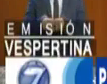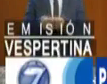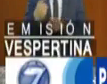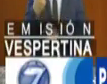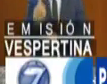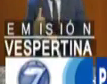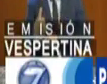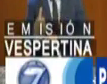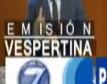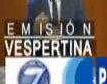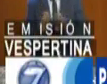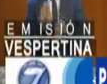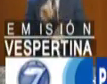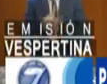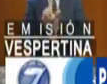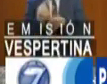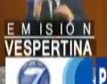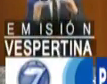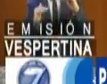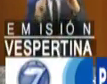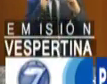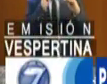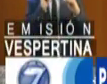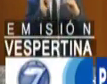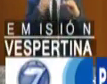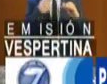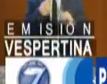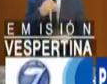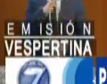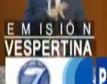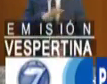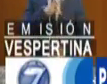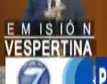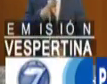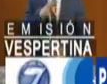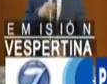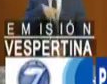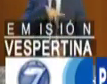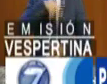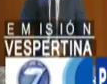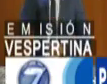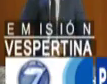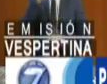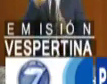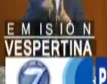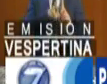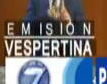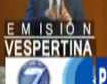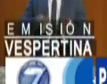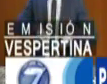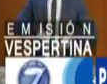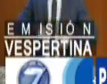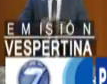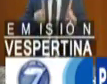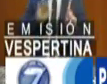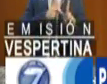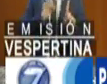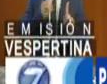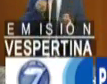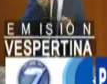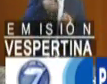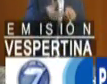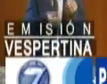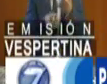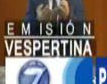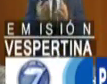puede, con su forma diferente de ver la vida, externar opiniones que pueden ser beneficiosas para el bien de